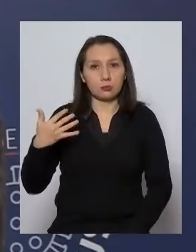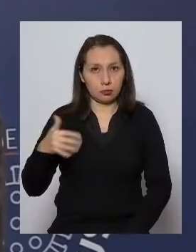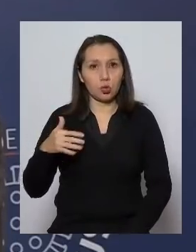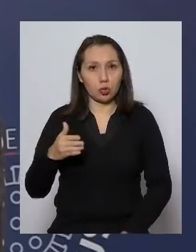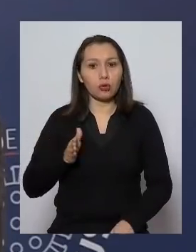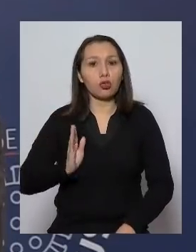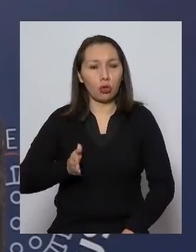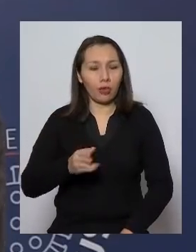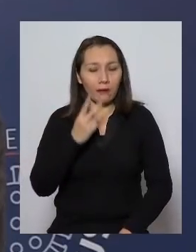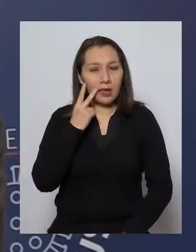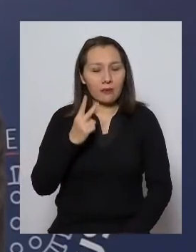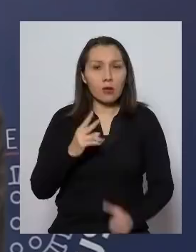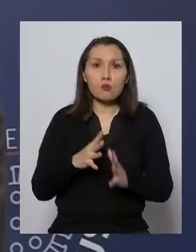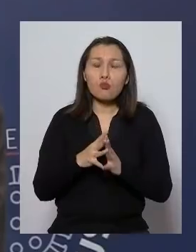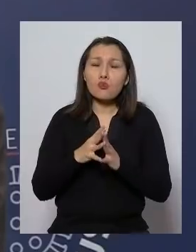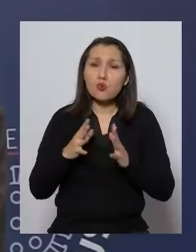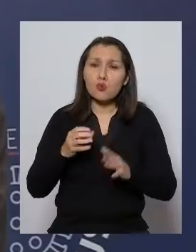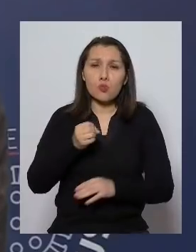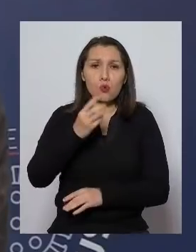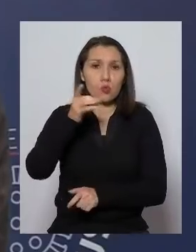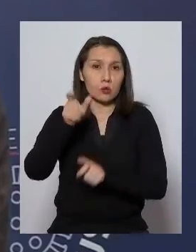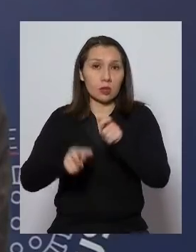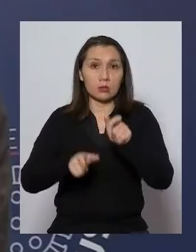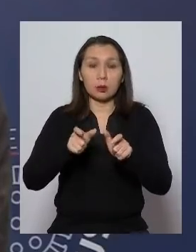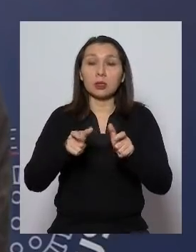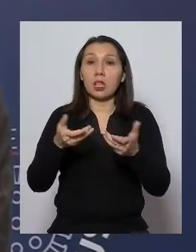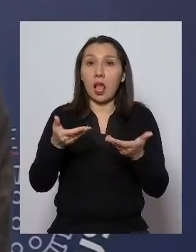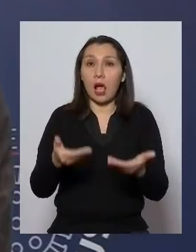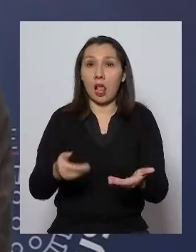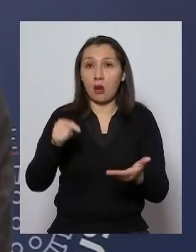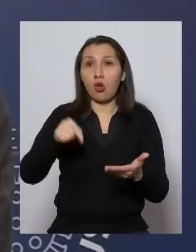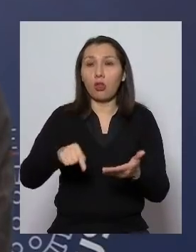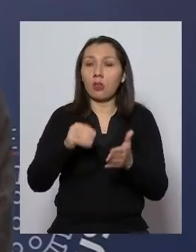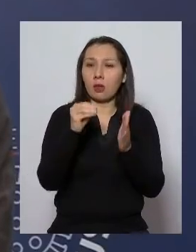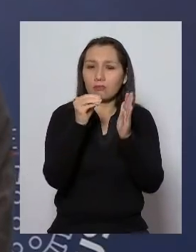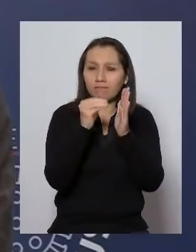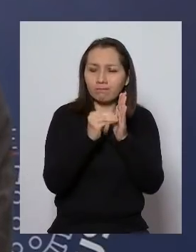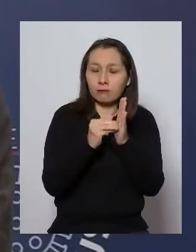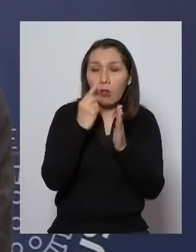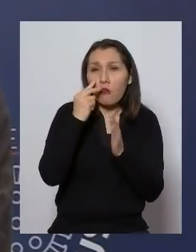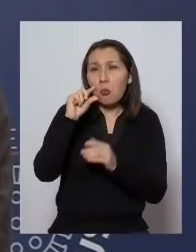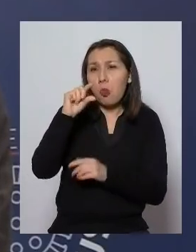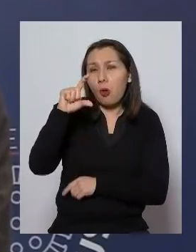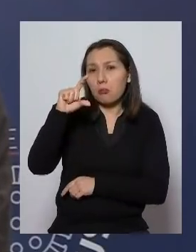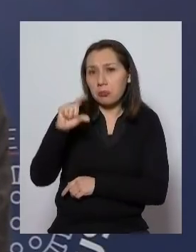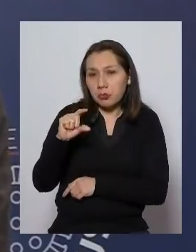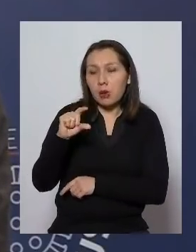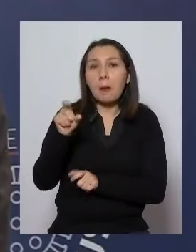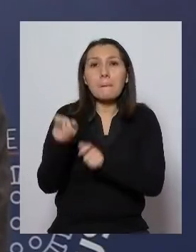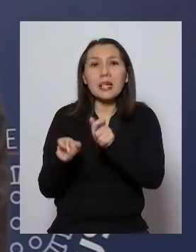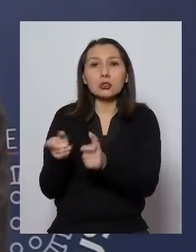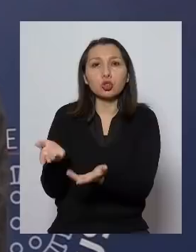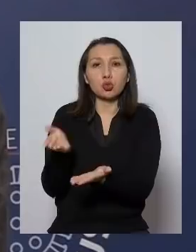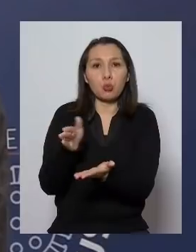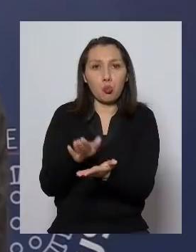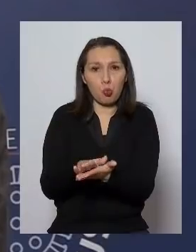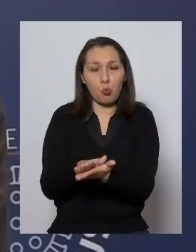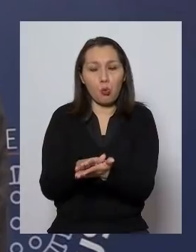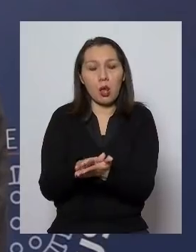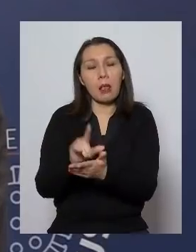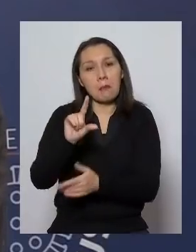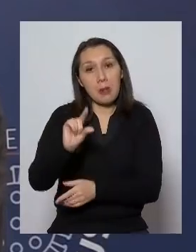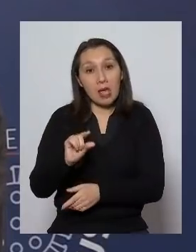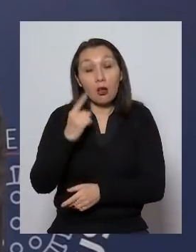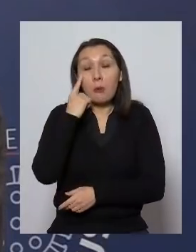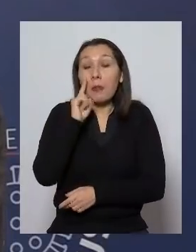que sigue siendo muy alto. Hoy día anotamos una pequeña disminución en el número de fallecidos,